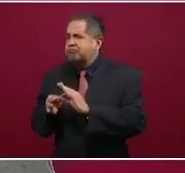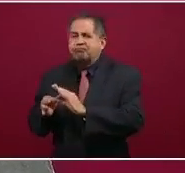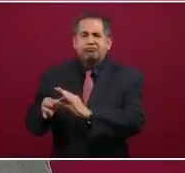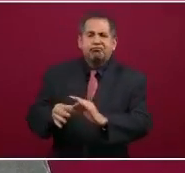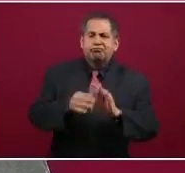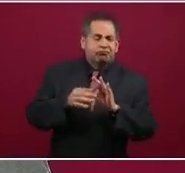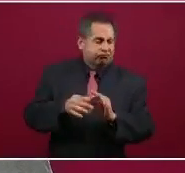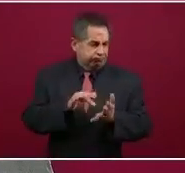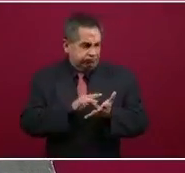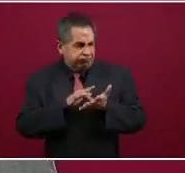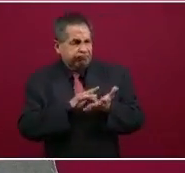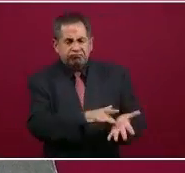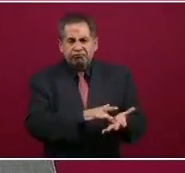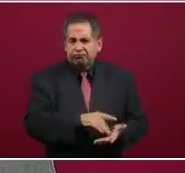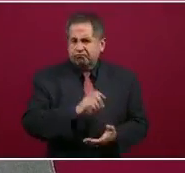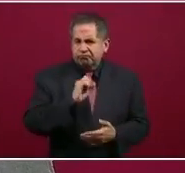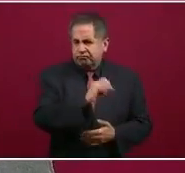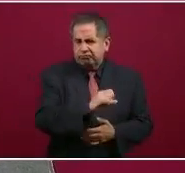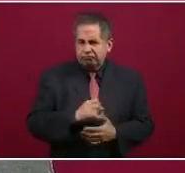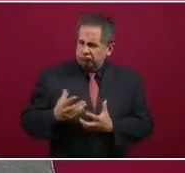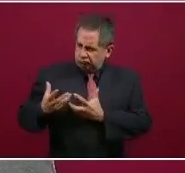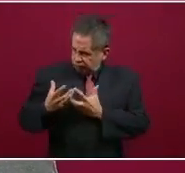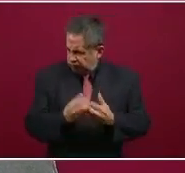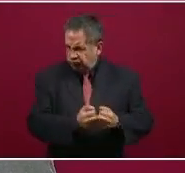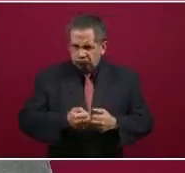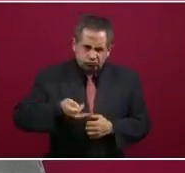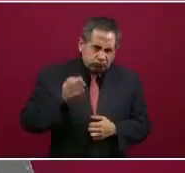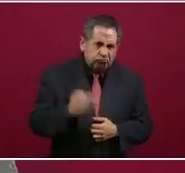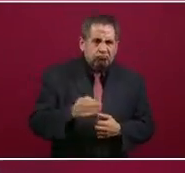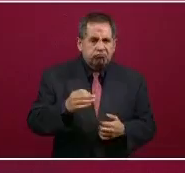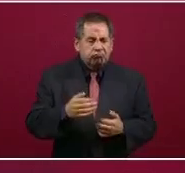apoyo, de ir juntos,